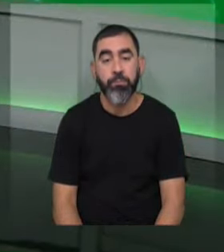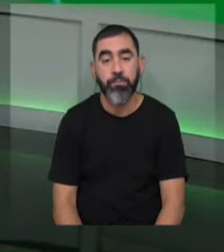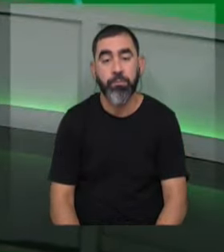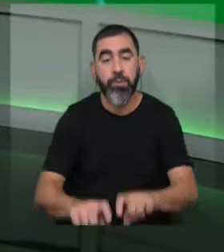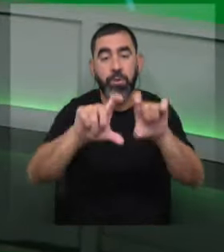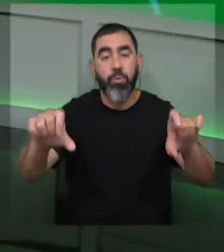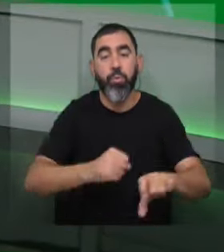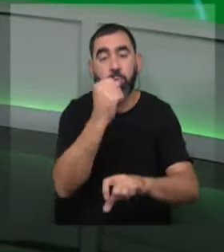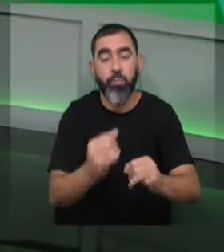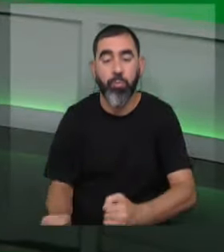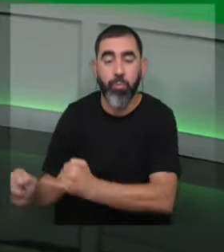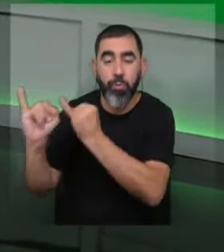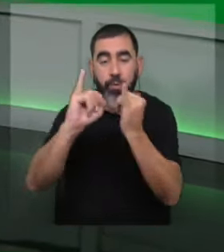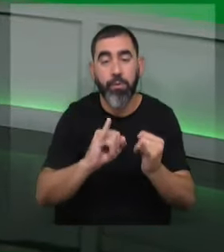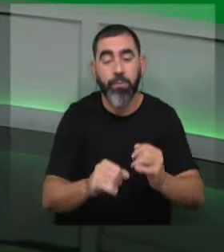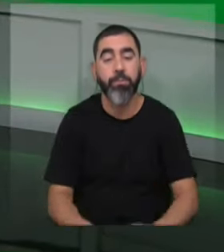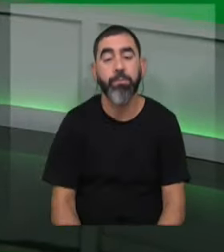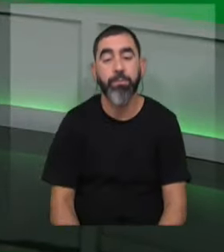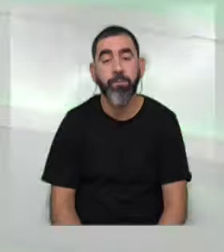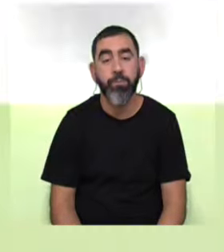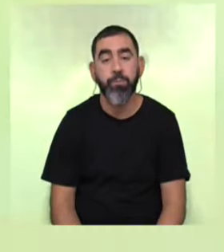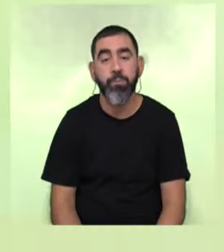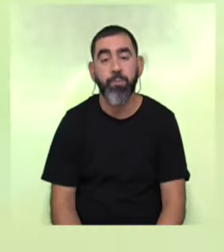Vemos los títulos que se están destacando hasta ahora.